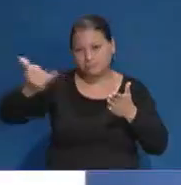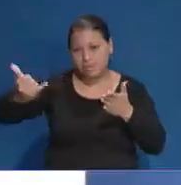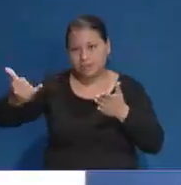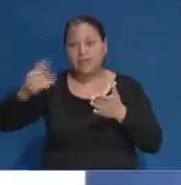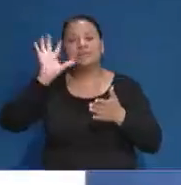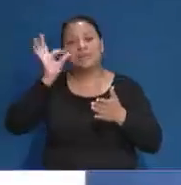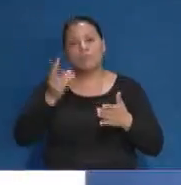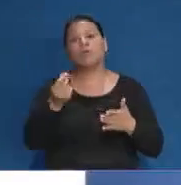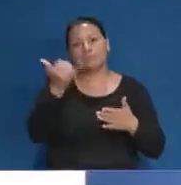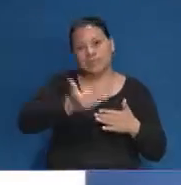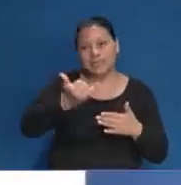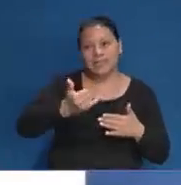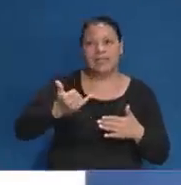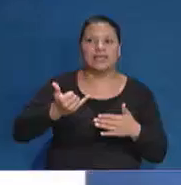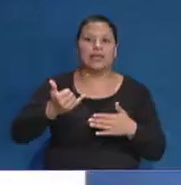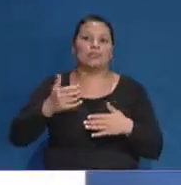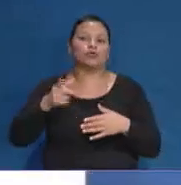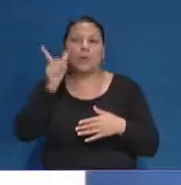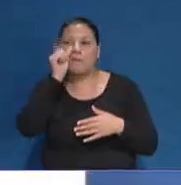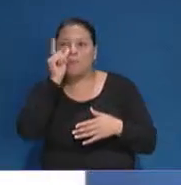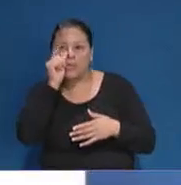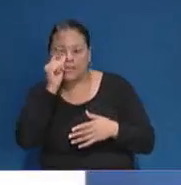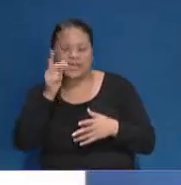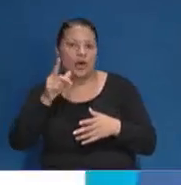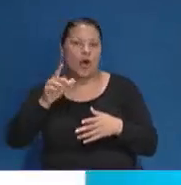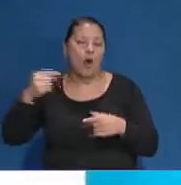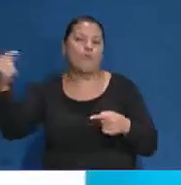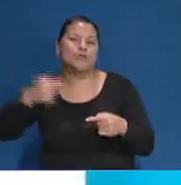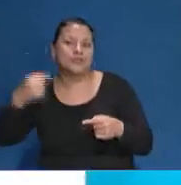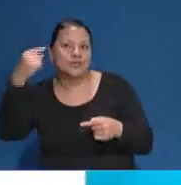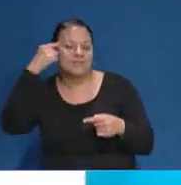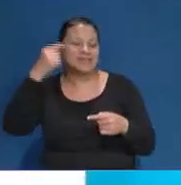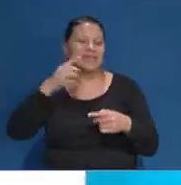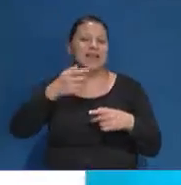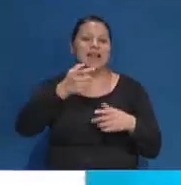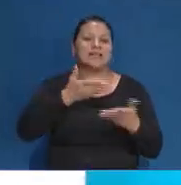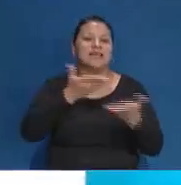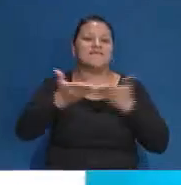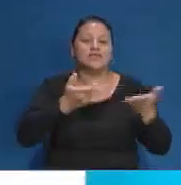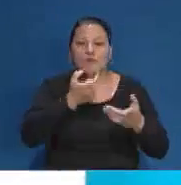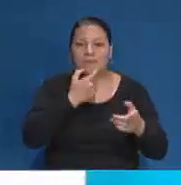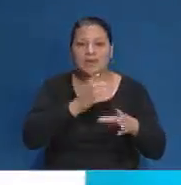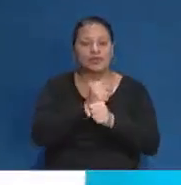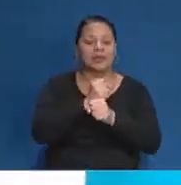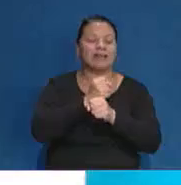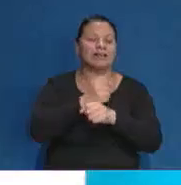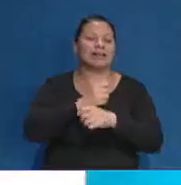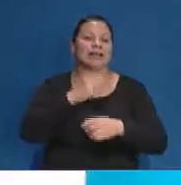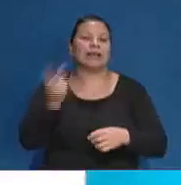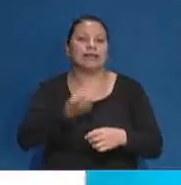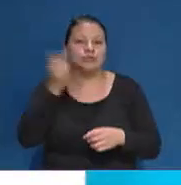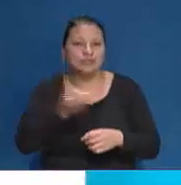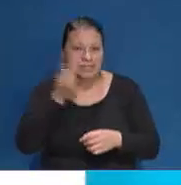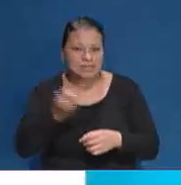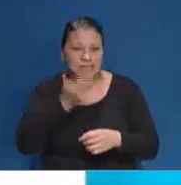muchos oportunistas esperando que esto no funcione, e instigando y generando hacia mi persona, hacia el